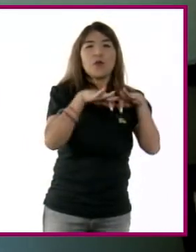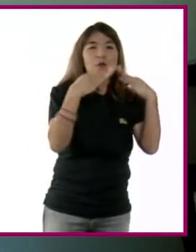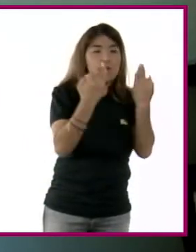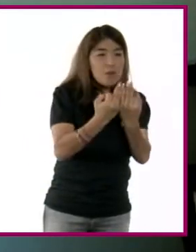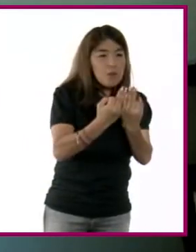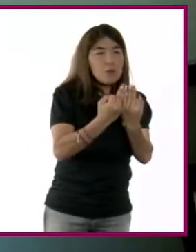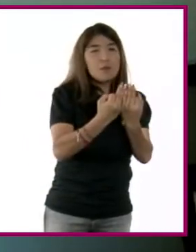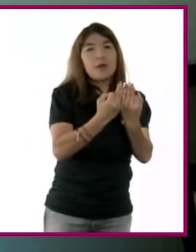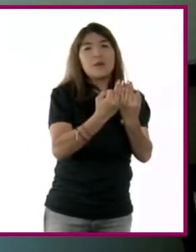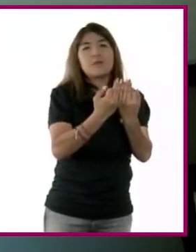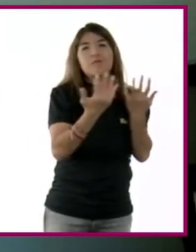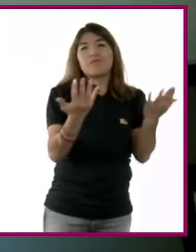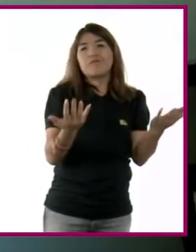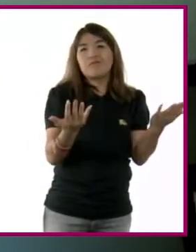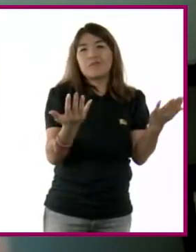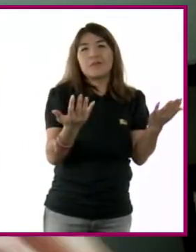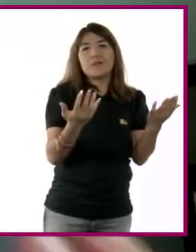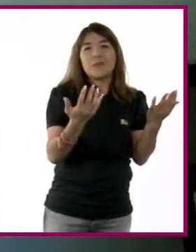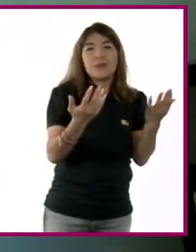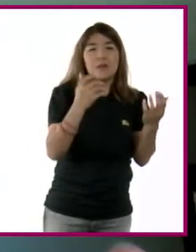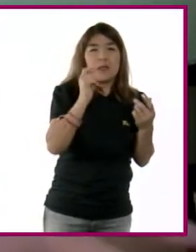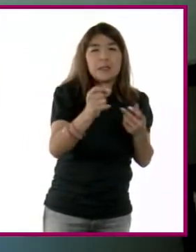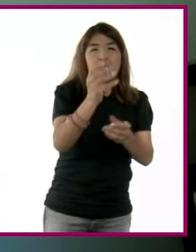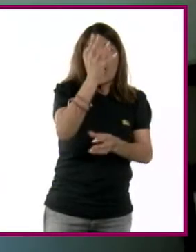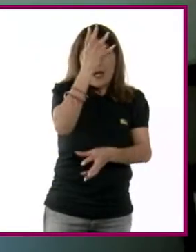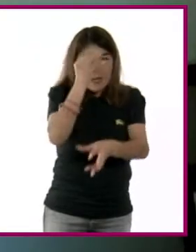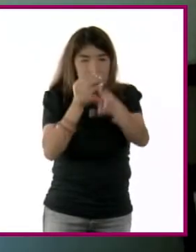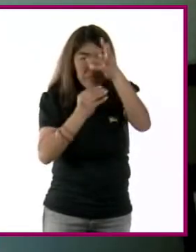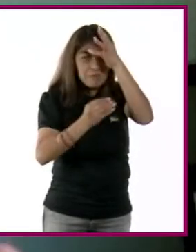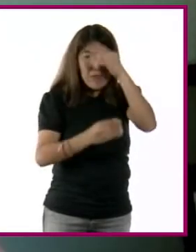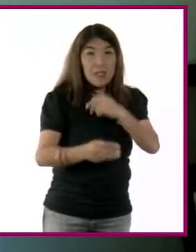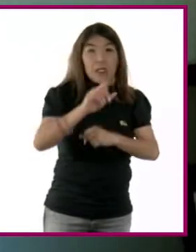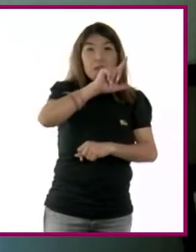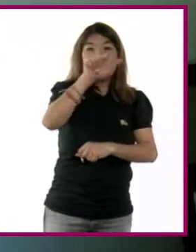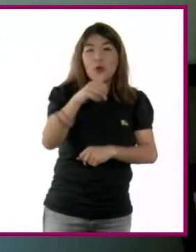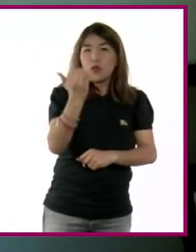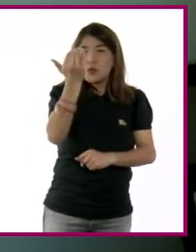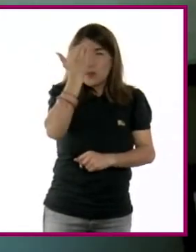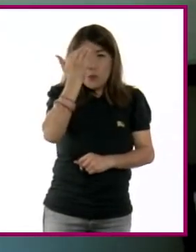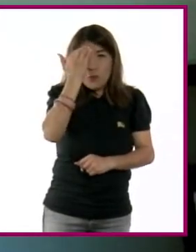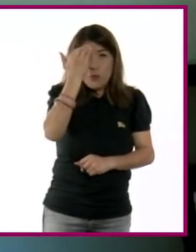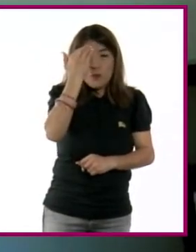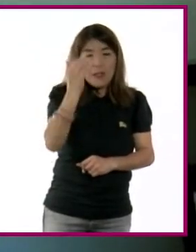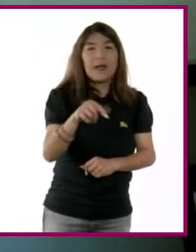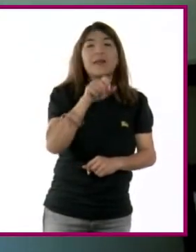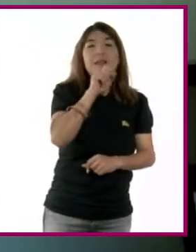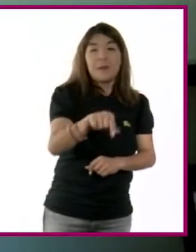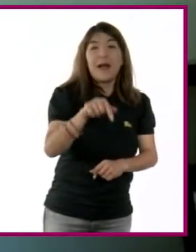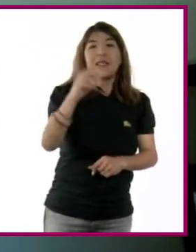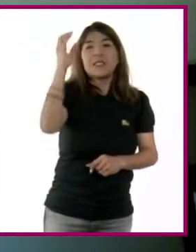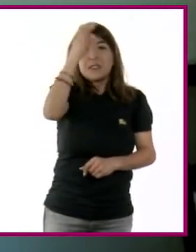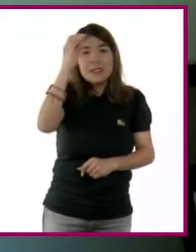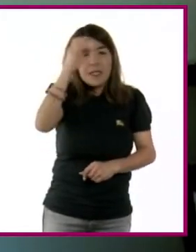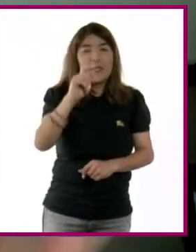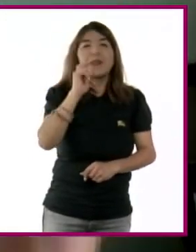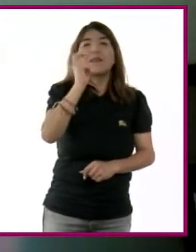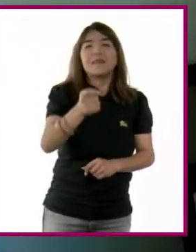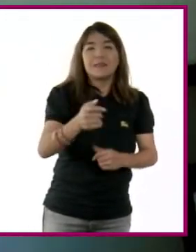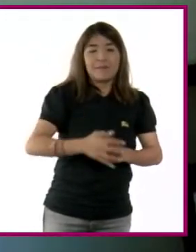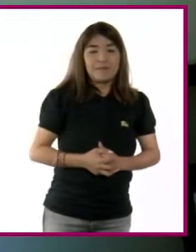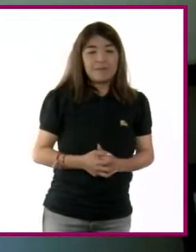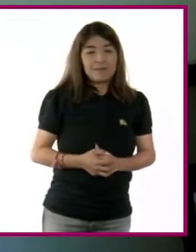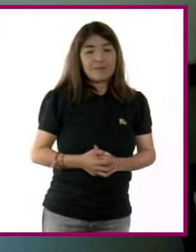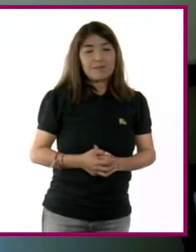ordenamos el conocimiento. Para el tema de las ciencias blandas, ¿no? Como se les